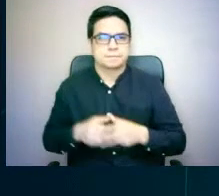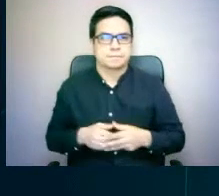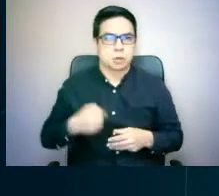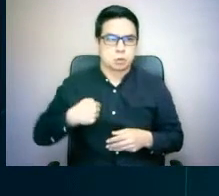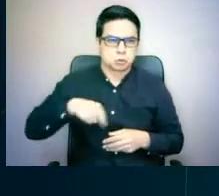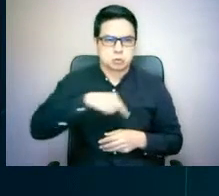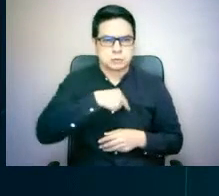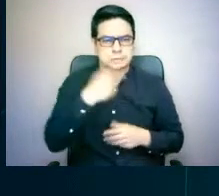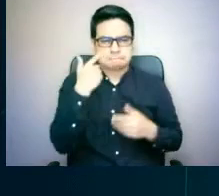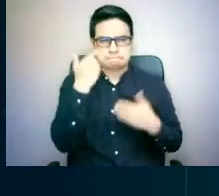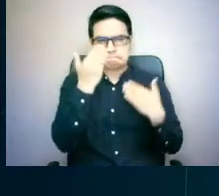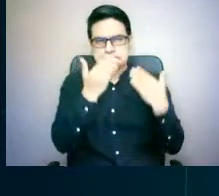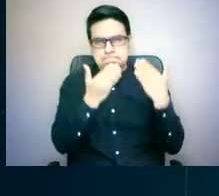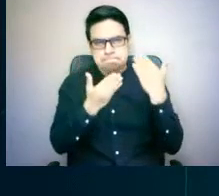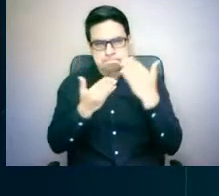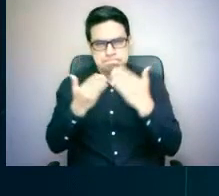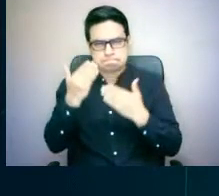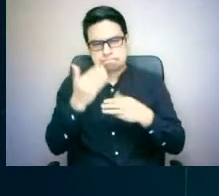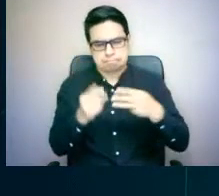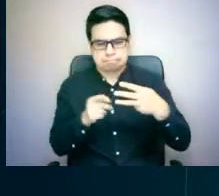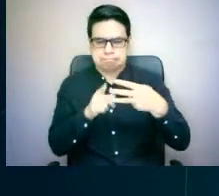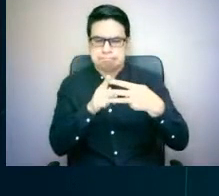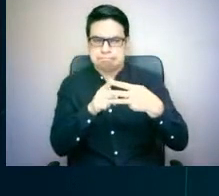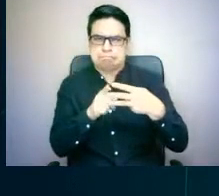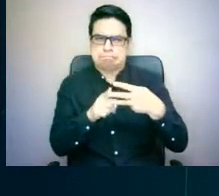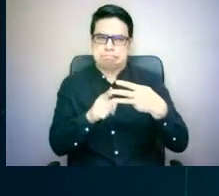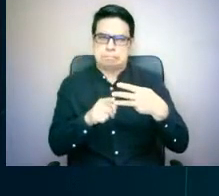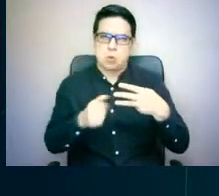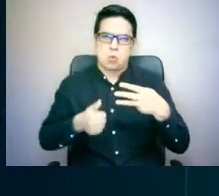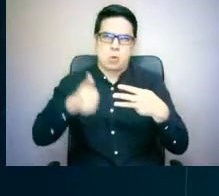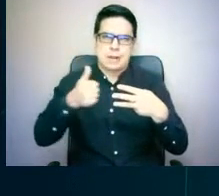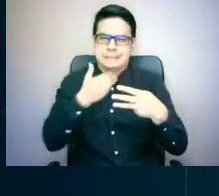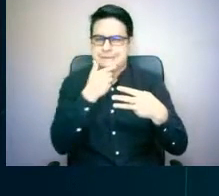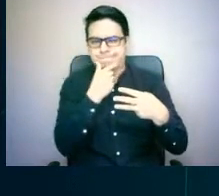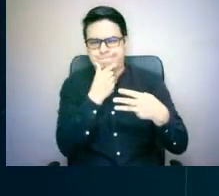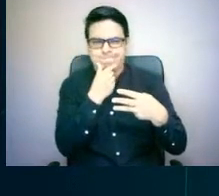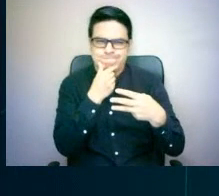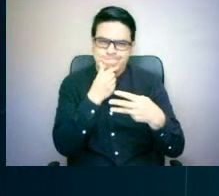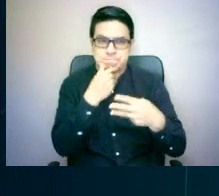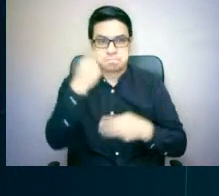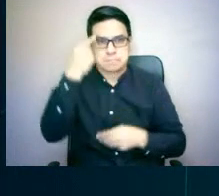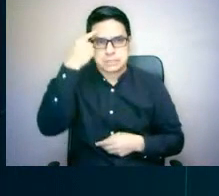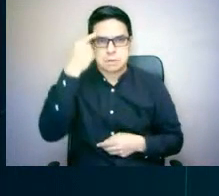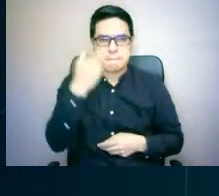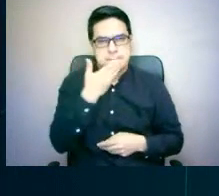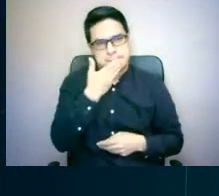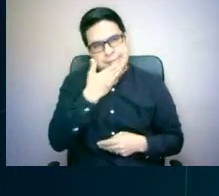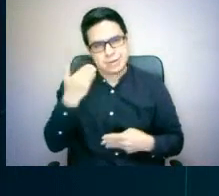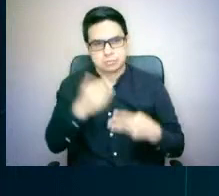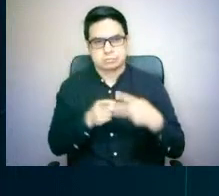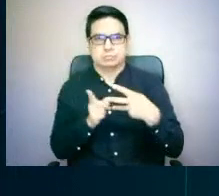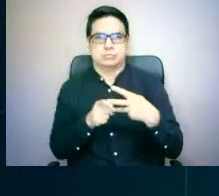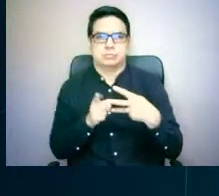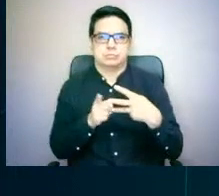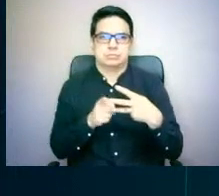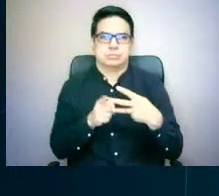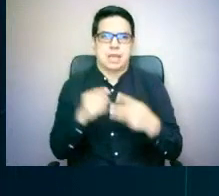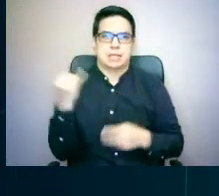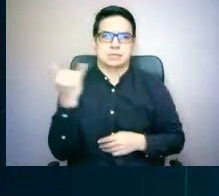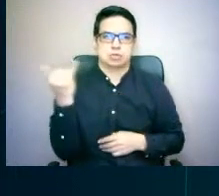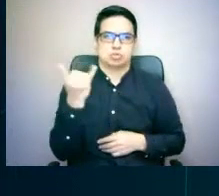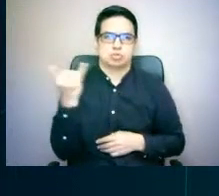la tecnología mejor valorada hasta el momento sería la presentada por Siemens, que sería